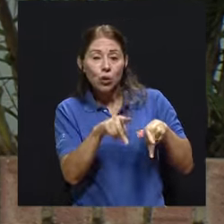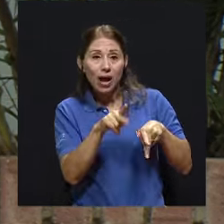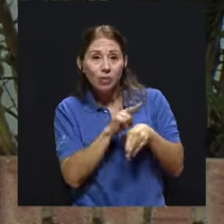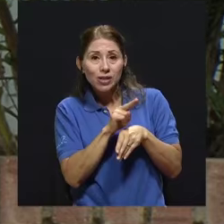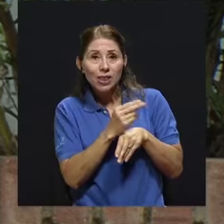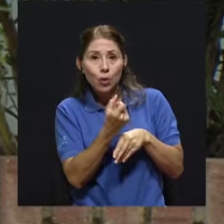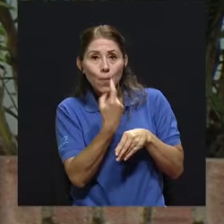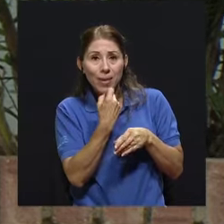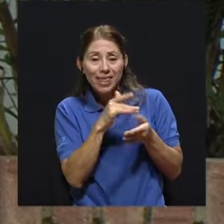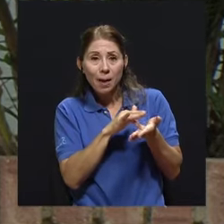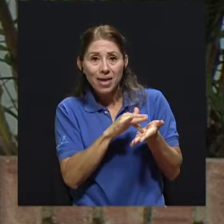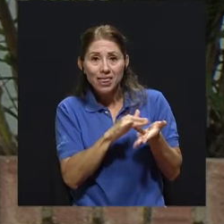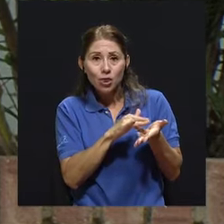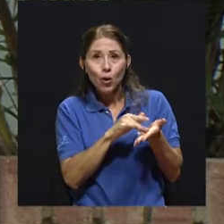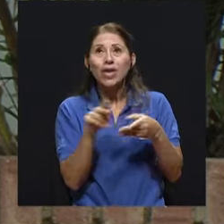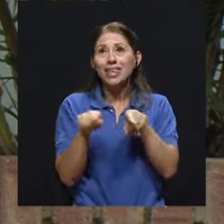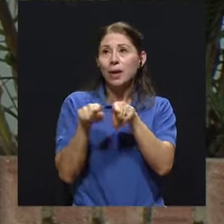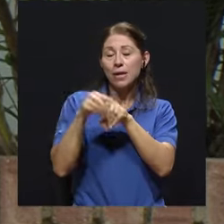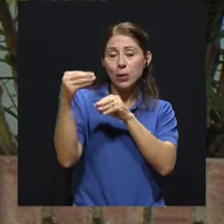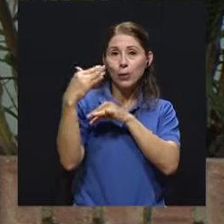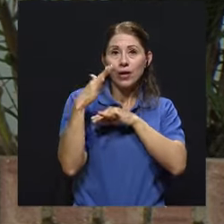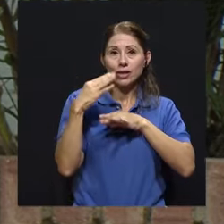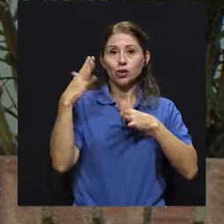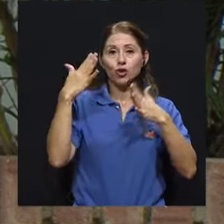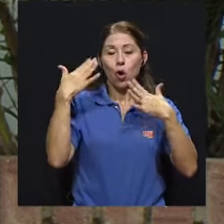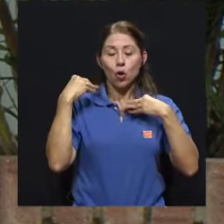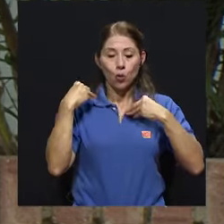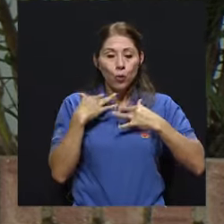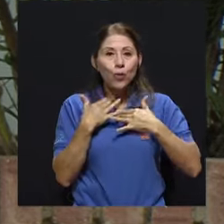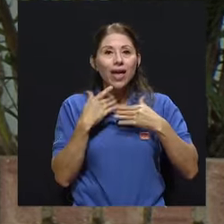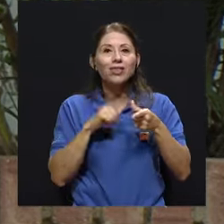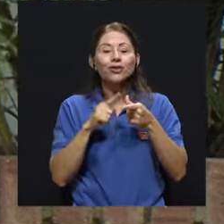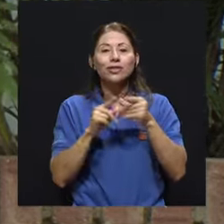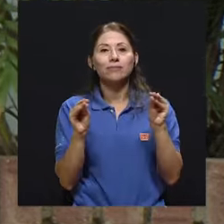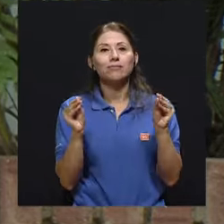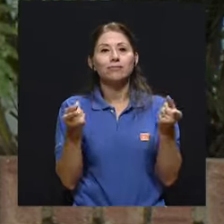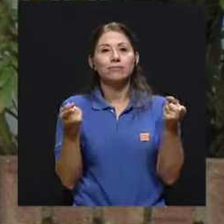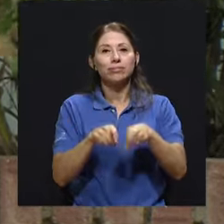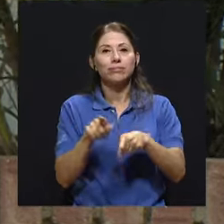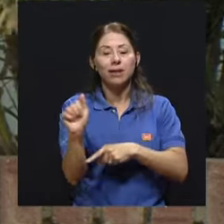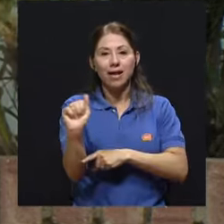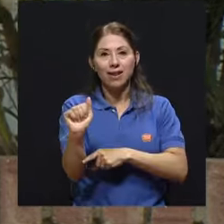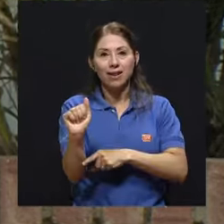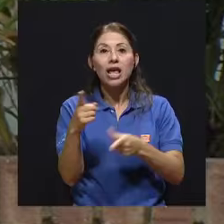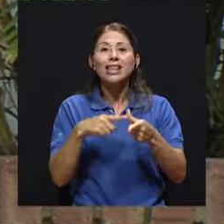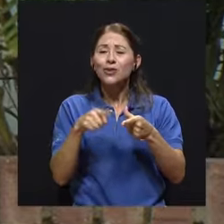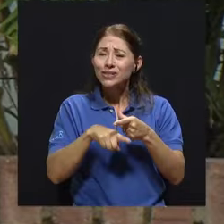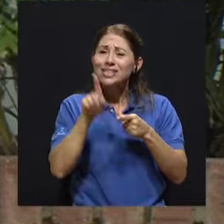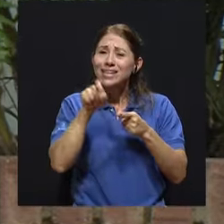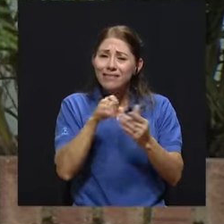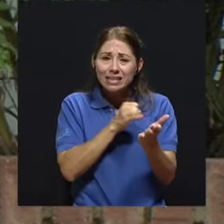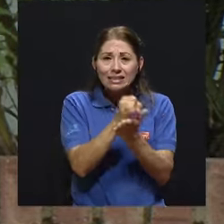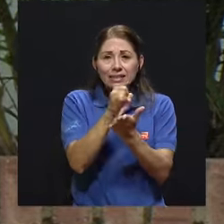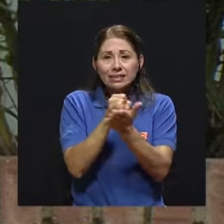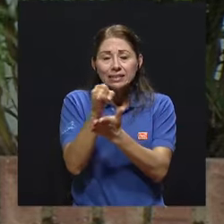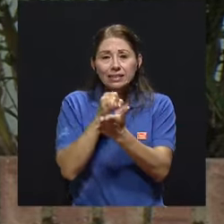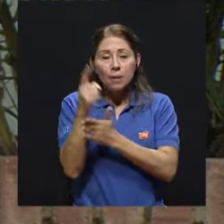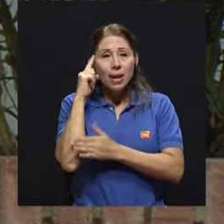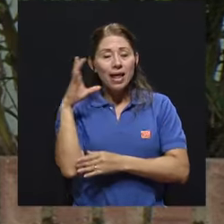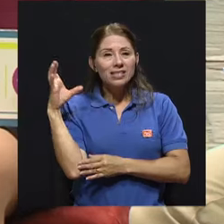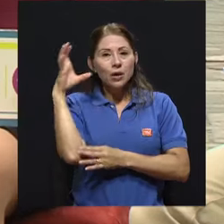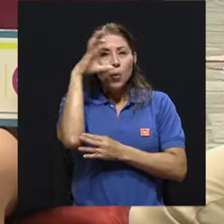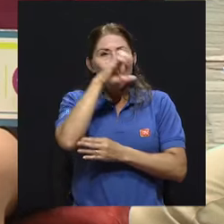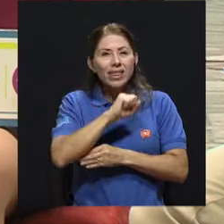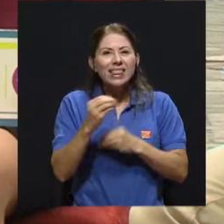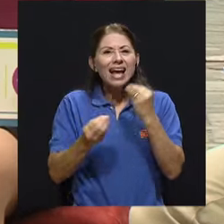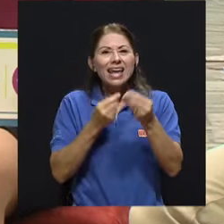detallada y empezar a jugar de detective, a ver si uno logra encontrar cuál es el alergeno al cual el paciente, y hacerlo a un lado.